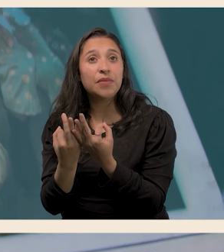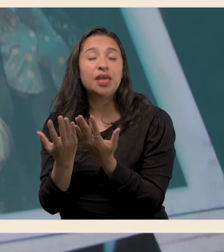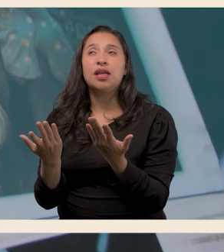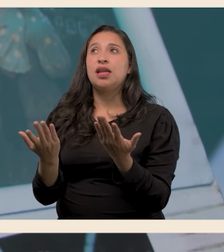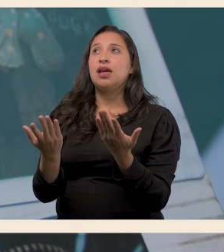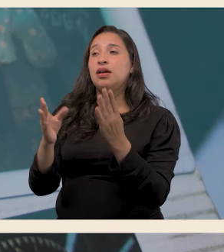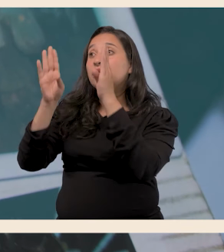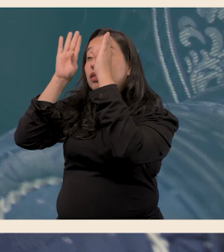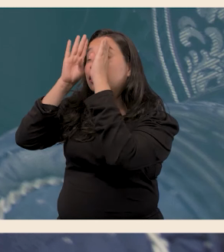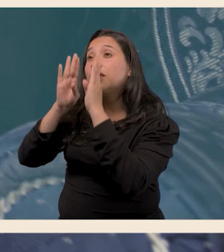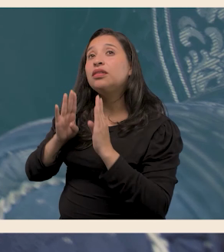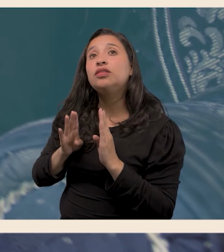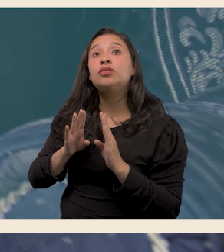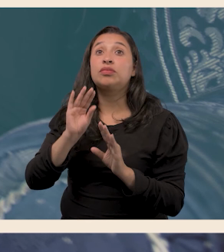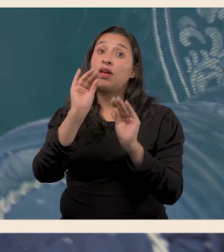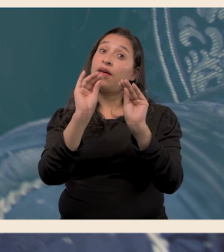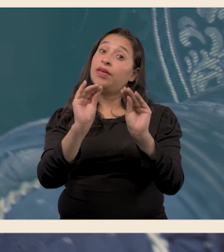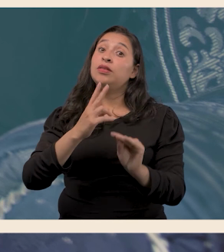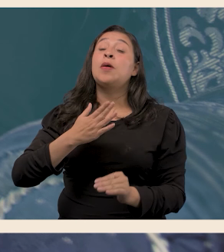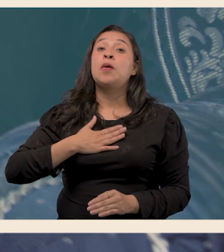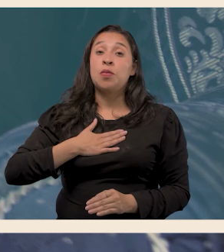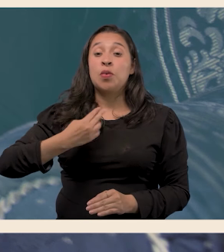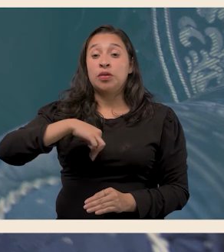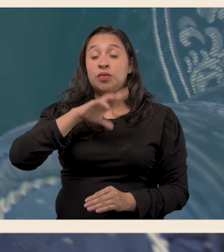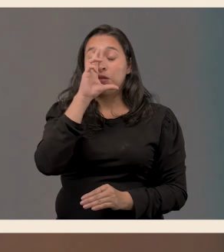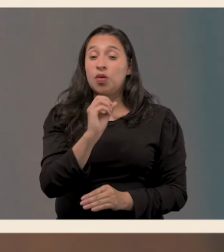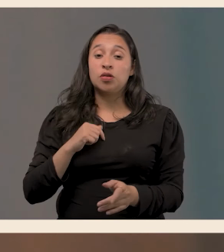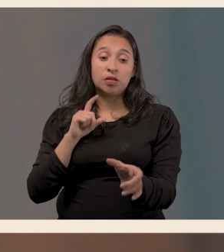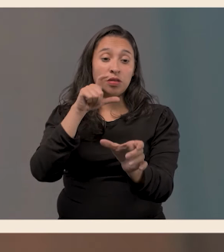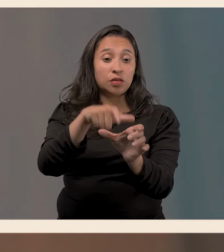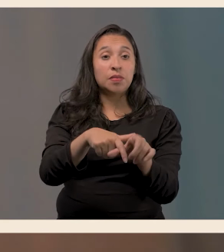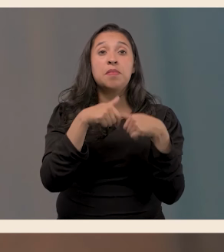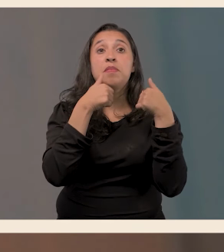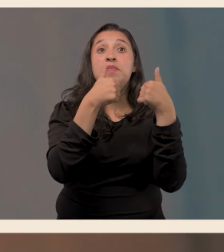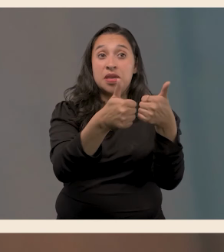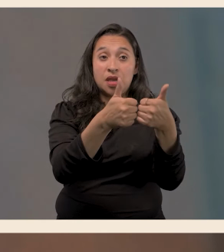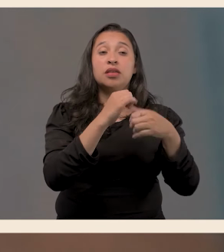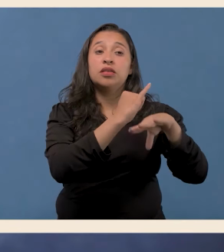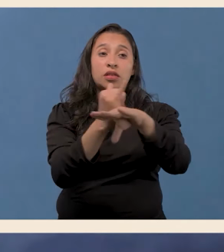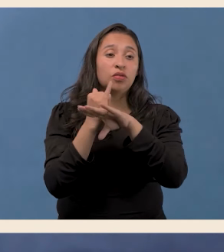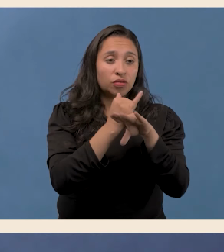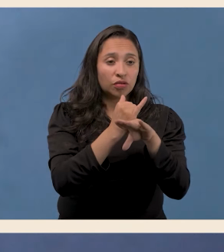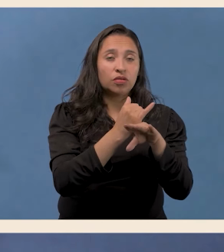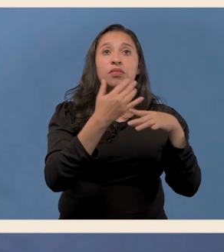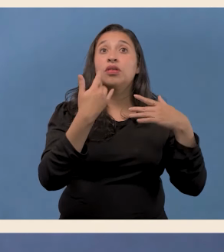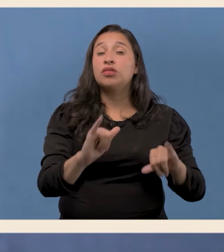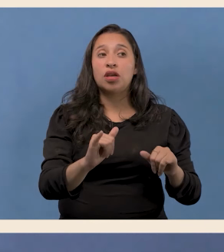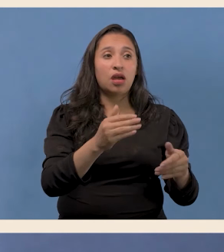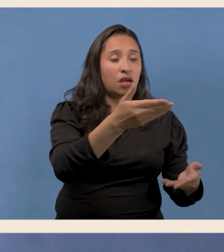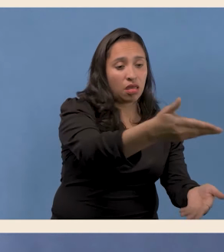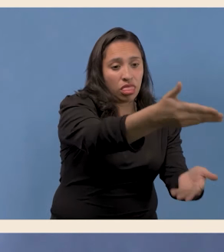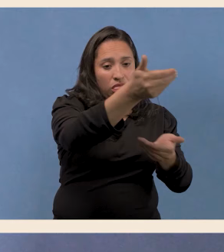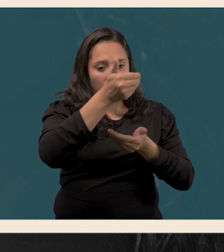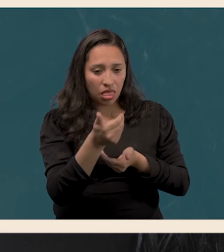familias, porque nuestros hijos entran bien a la institución, pero ¿cómo nos los entregan?